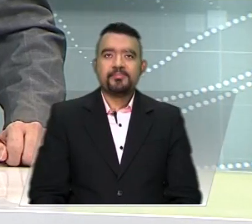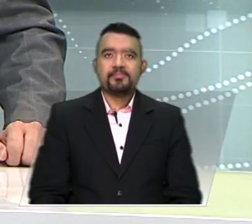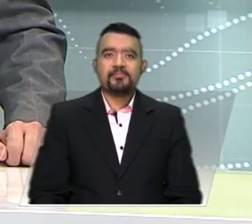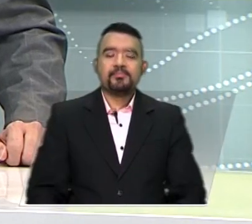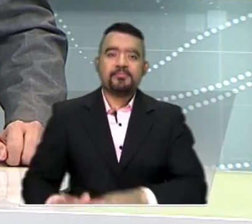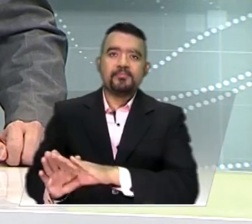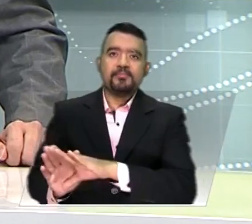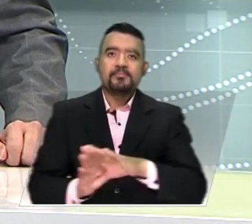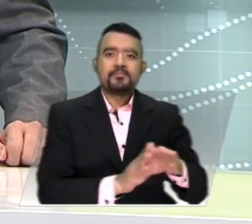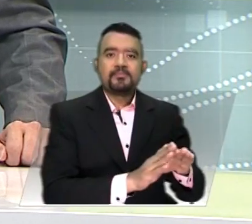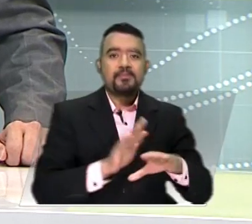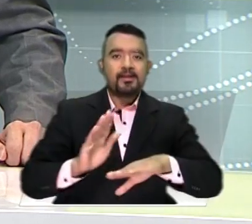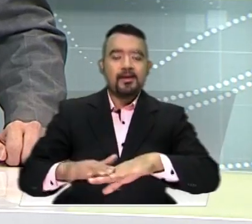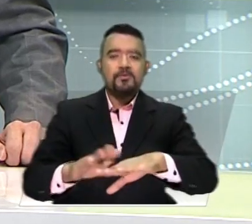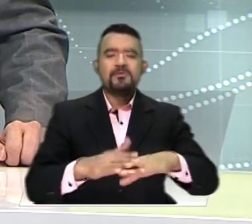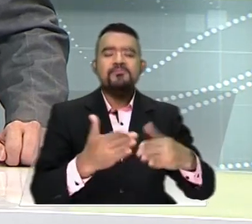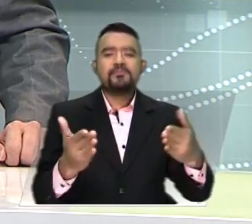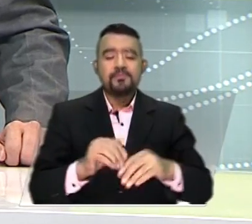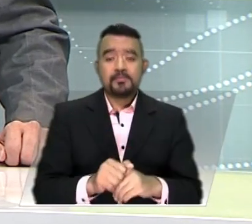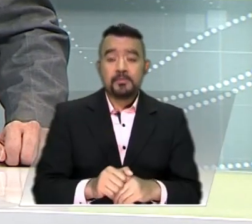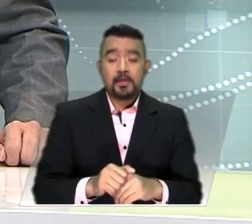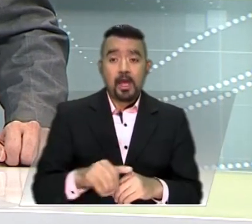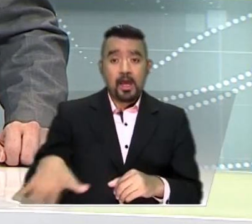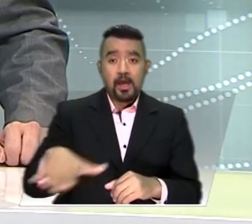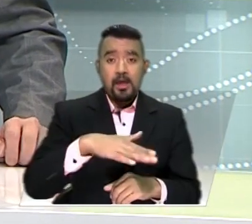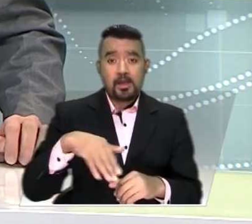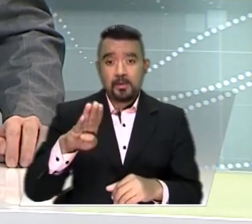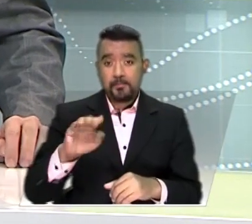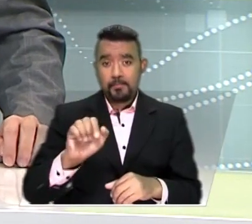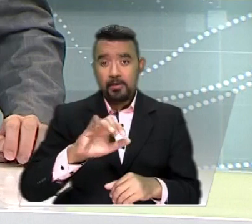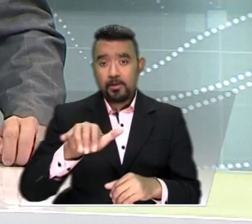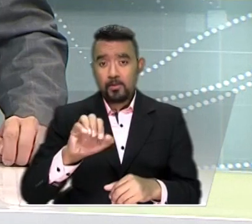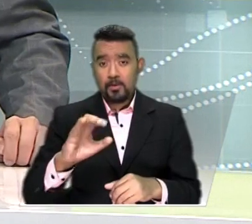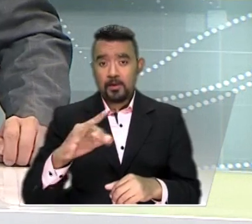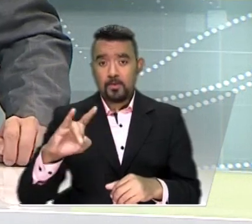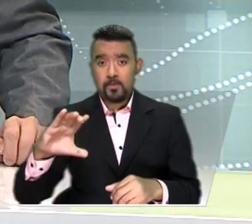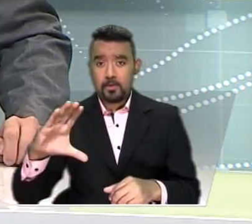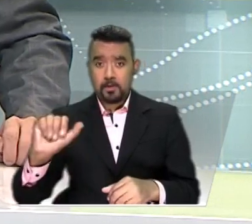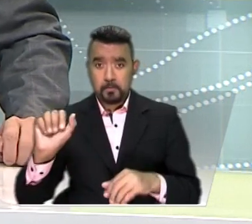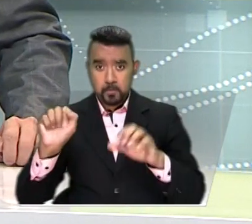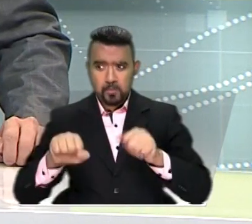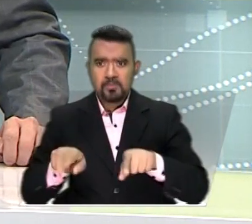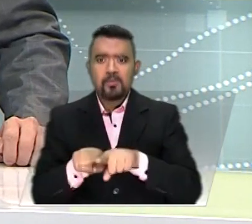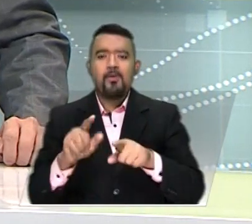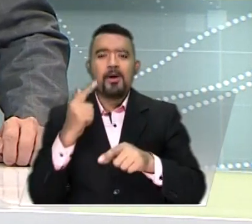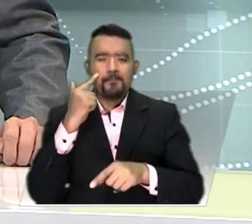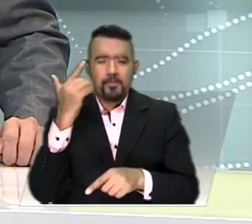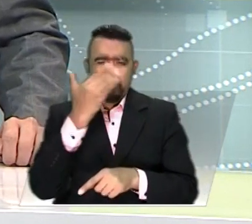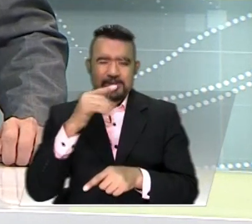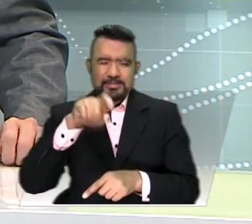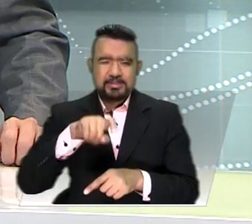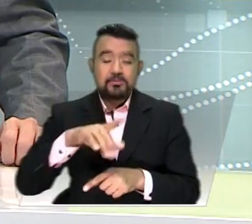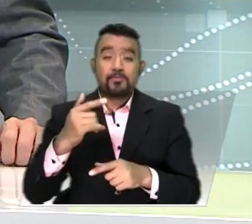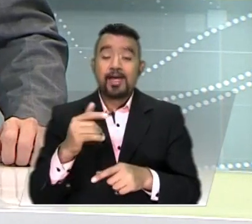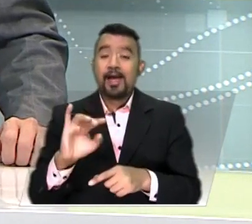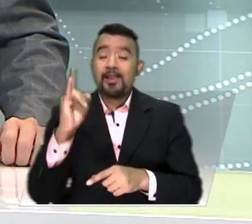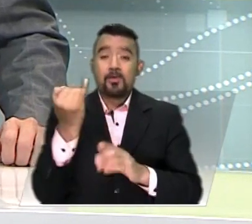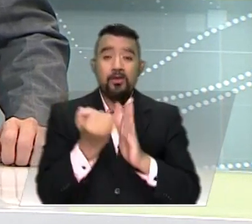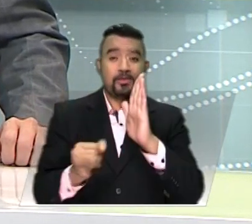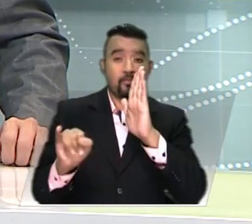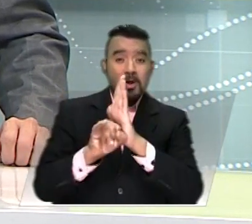Hay expectativa frente a la fecha escogida para realizar las pruebas más exigentes a las dos primeras unidades de generación